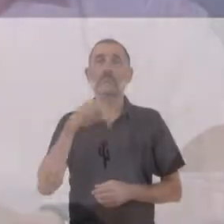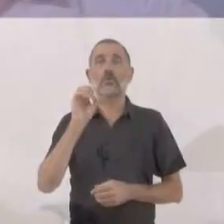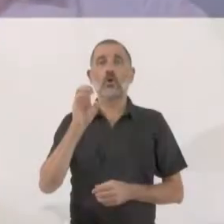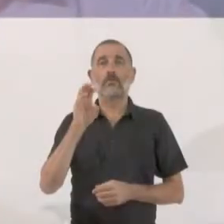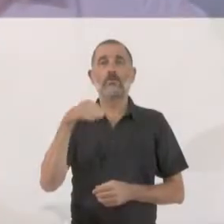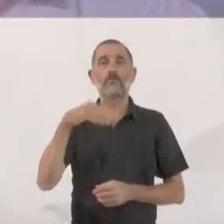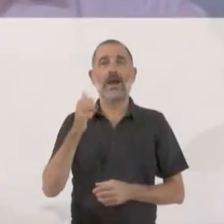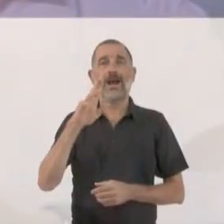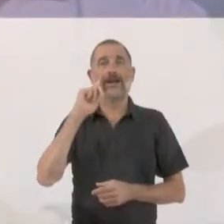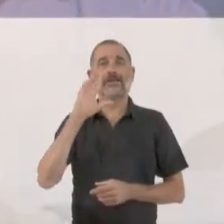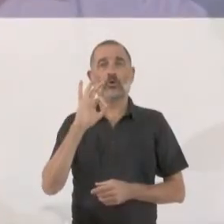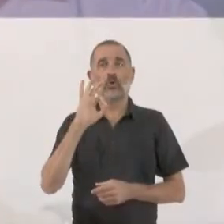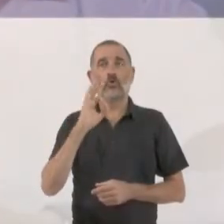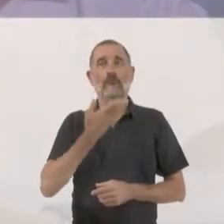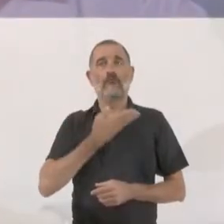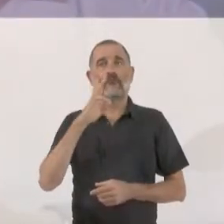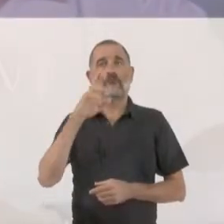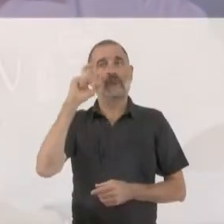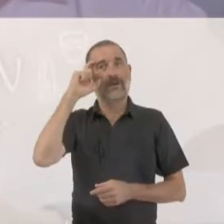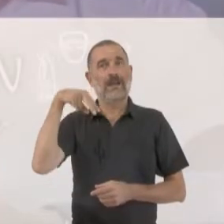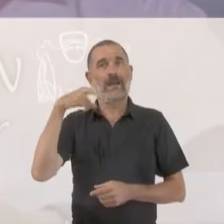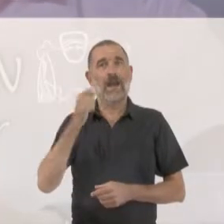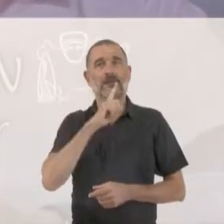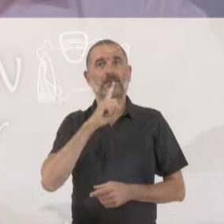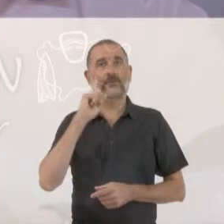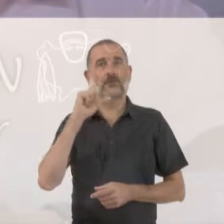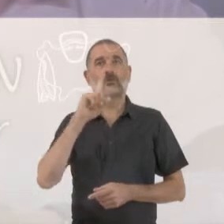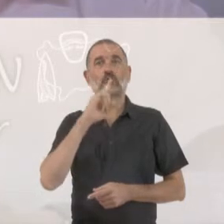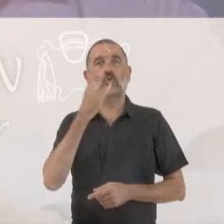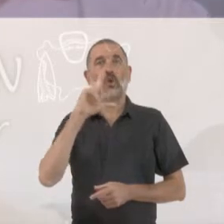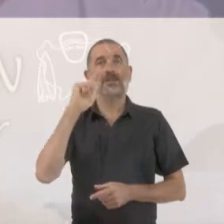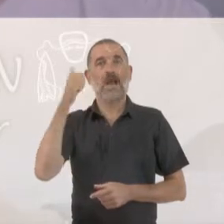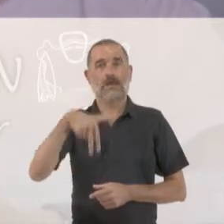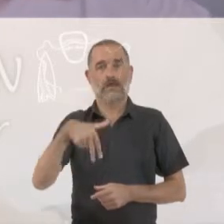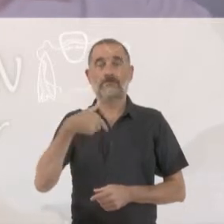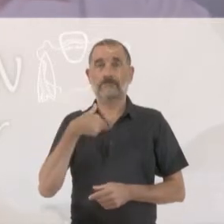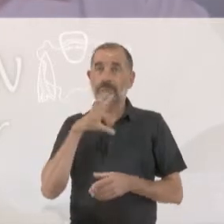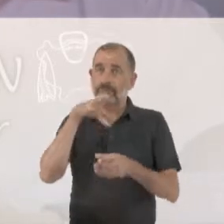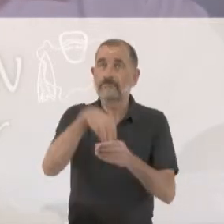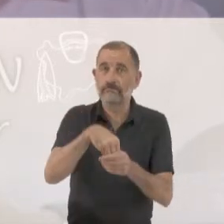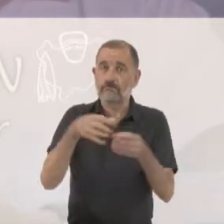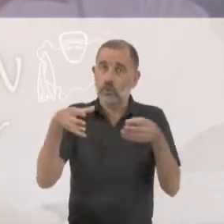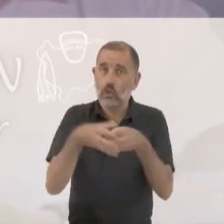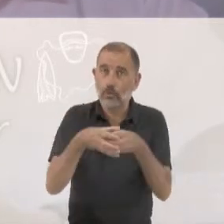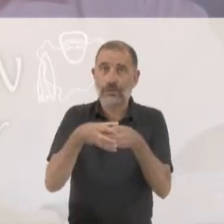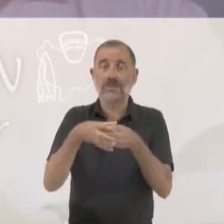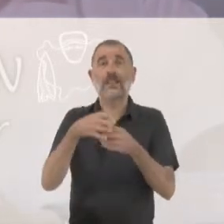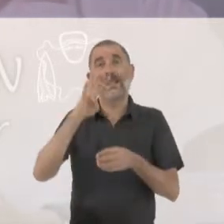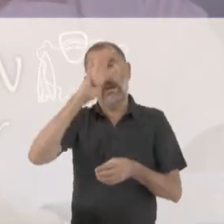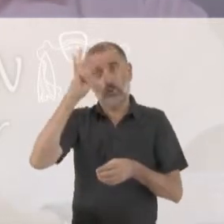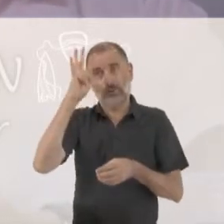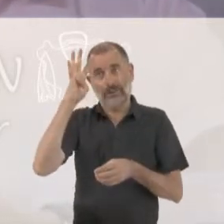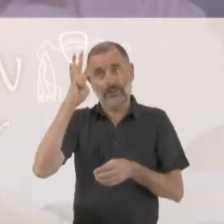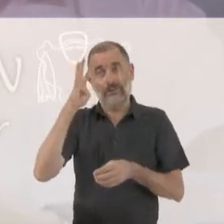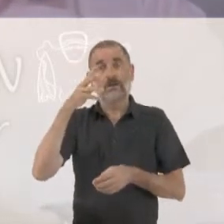Mario Frontera Tulián, pertenezco a la comunidad indígena Tacu-Cuntur, que se encuentra su sede principal en